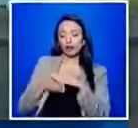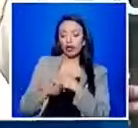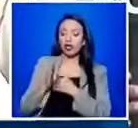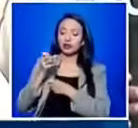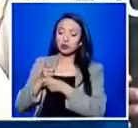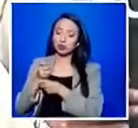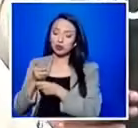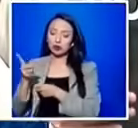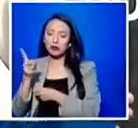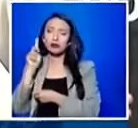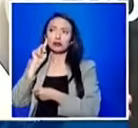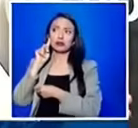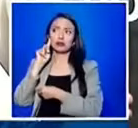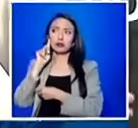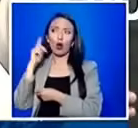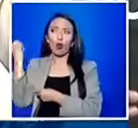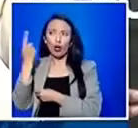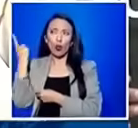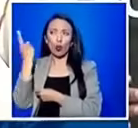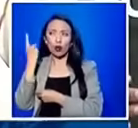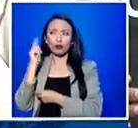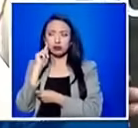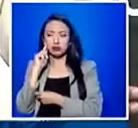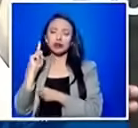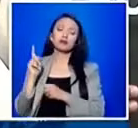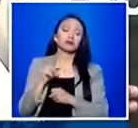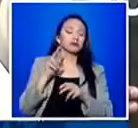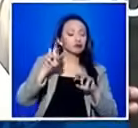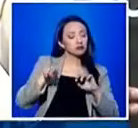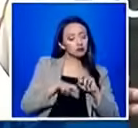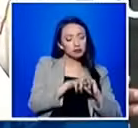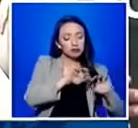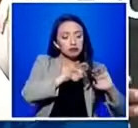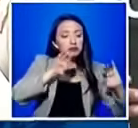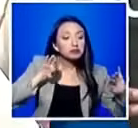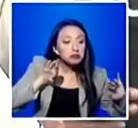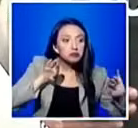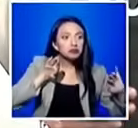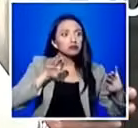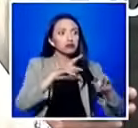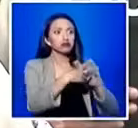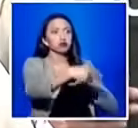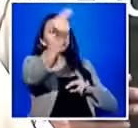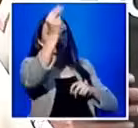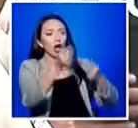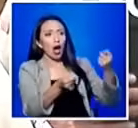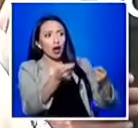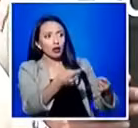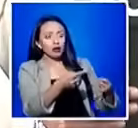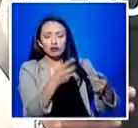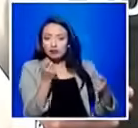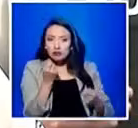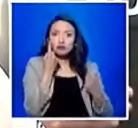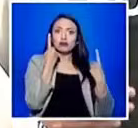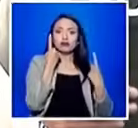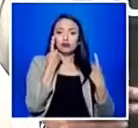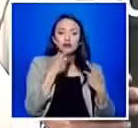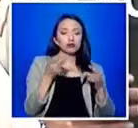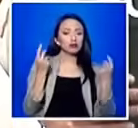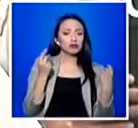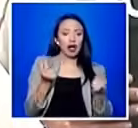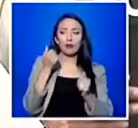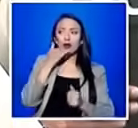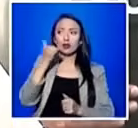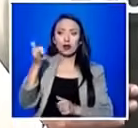trabaja, escucha que la alarma en la parte posterior en la calle suena, inmediatamente sale y ve que el vehículo ya estaba retirándose del